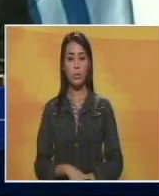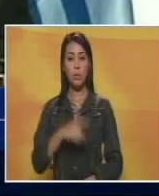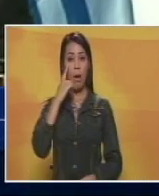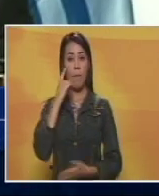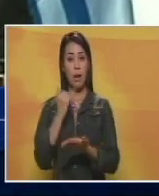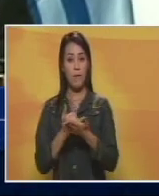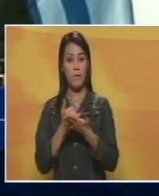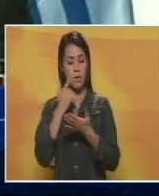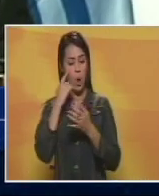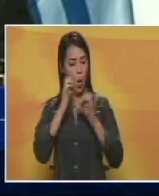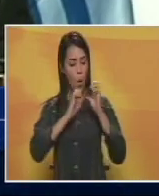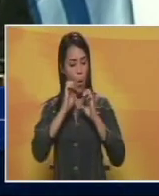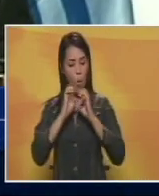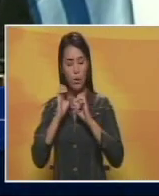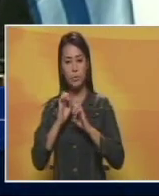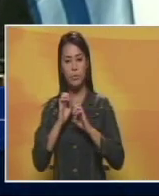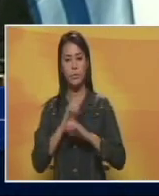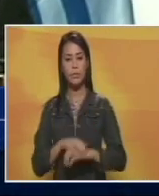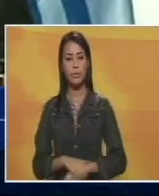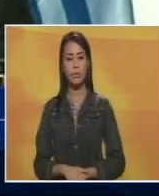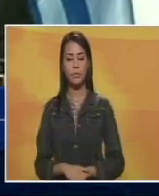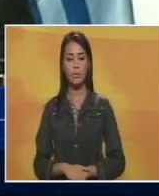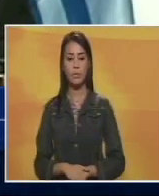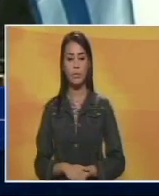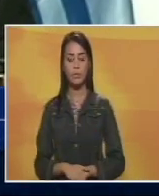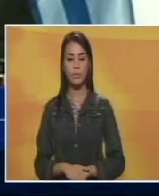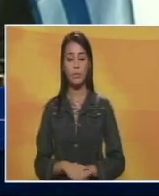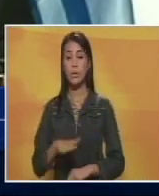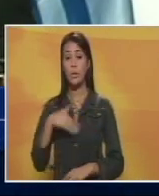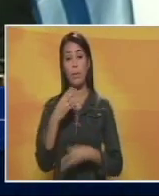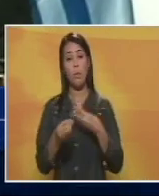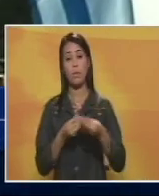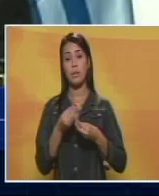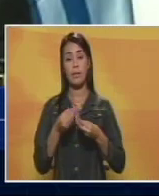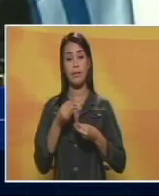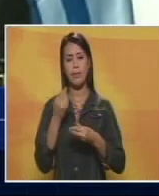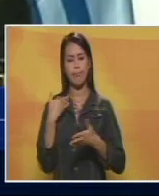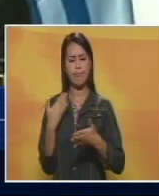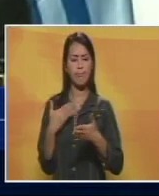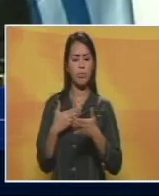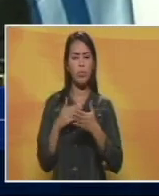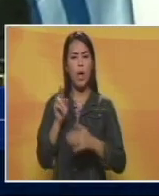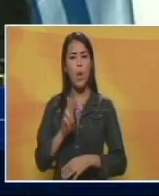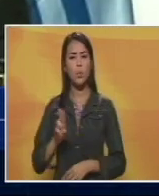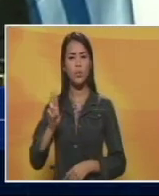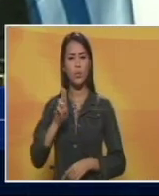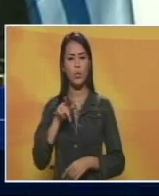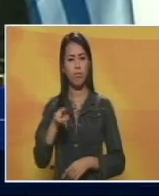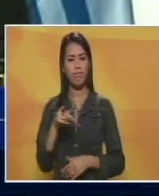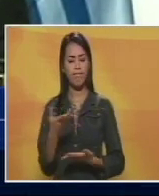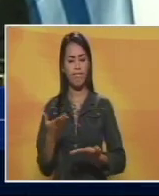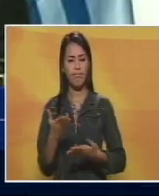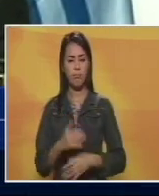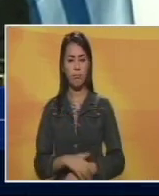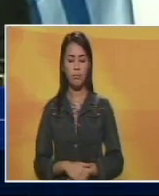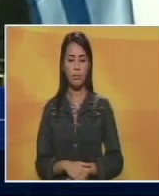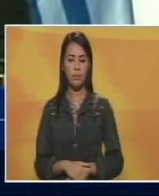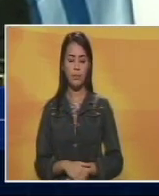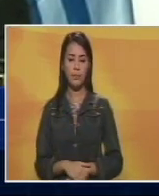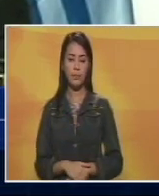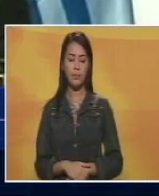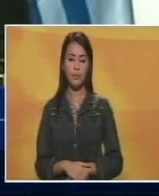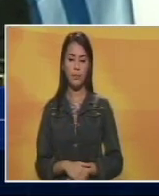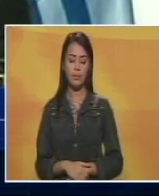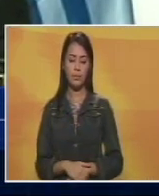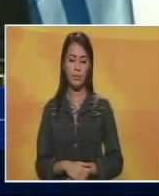verificó que la adecuación no pudo hacerse, lo que impide el uso de estas cisternas para los fines a los